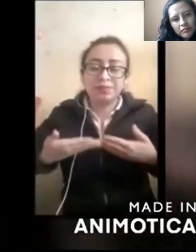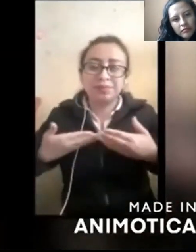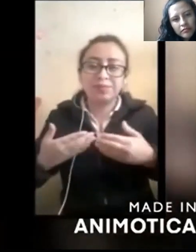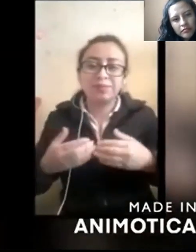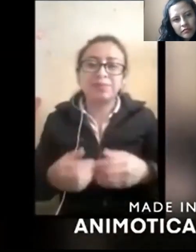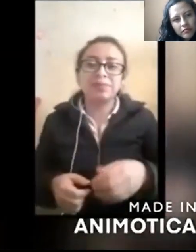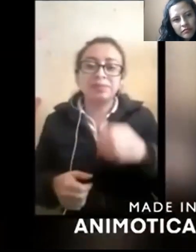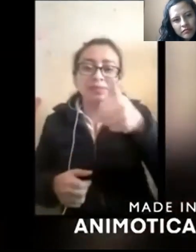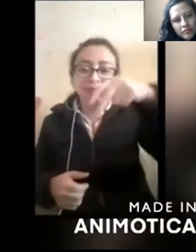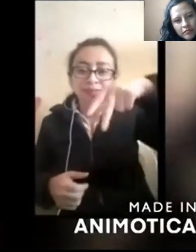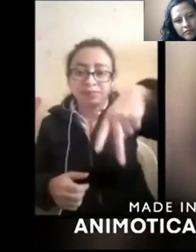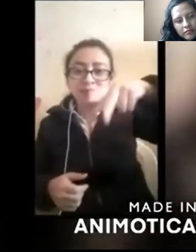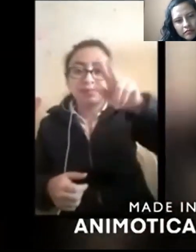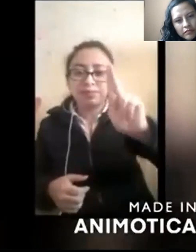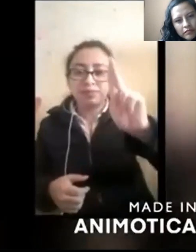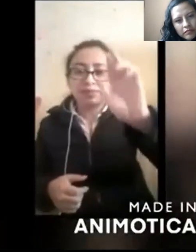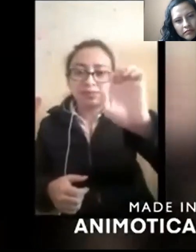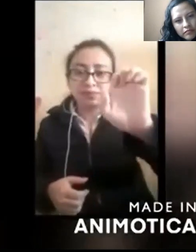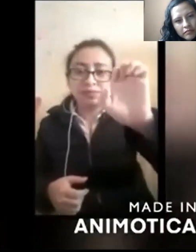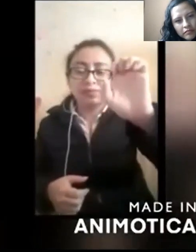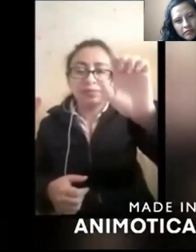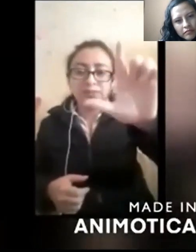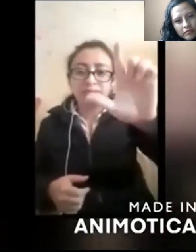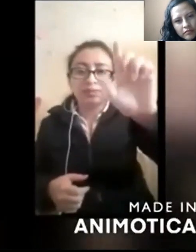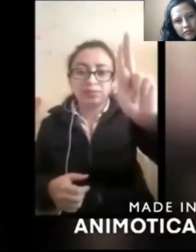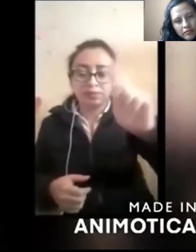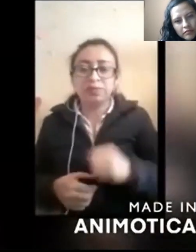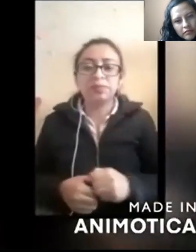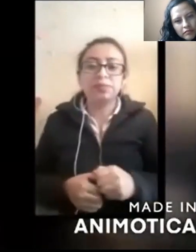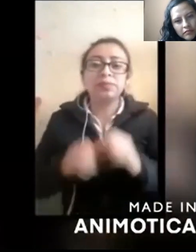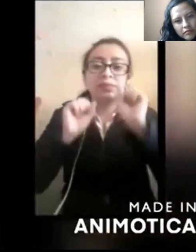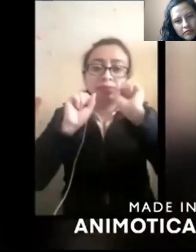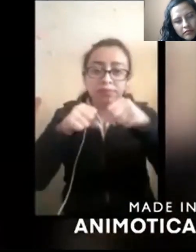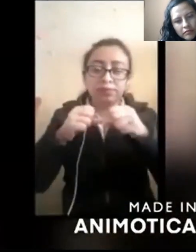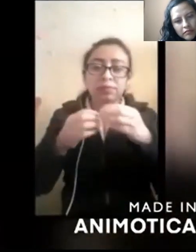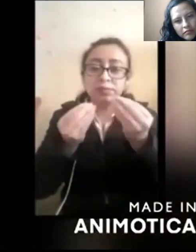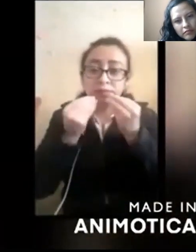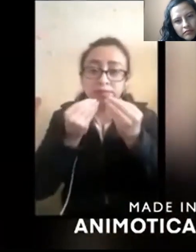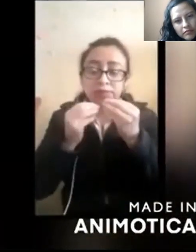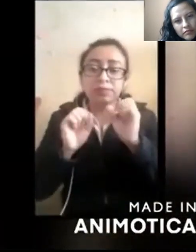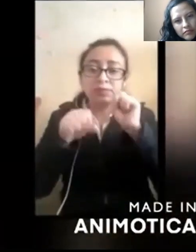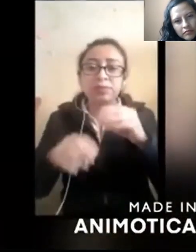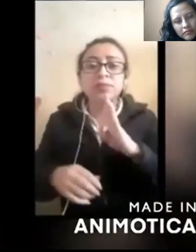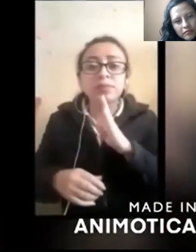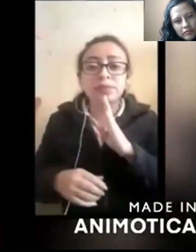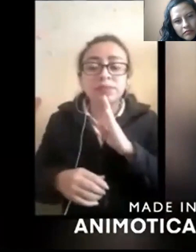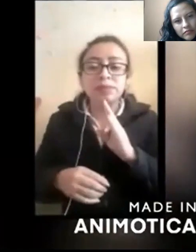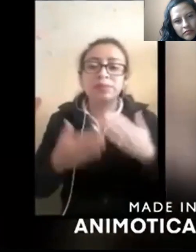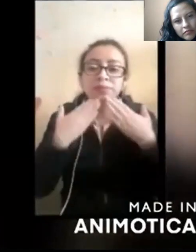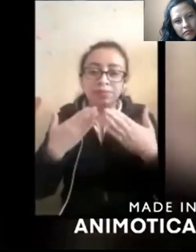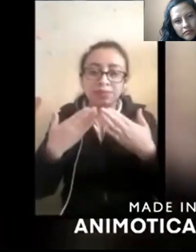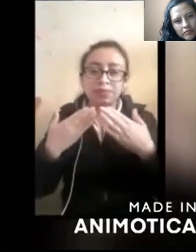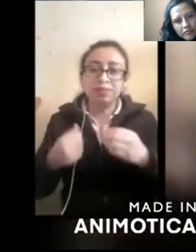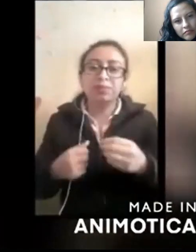y orgullosos de Ángel por los avances que ha tenido, pues ella ya puede comer, ya puede hablar, y pues